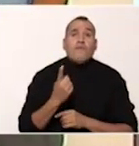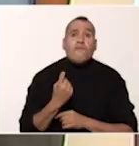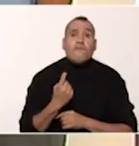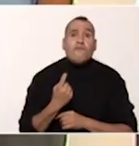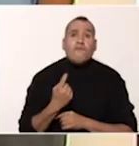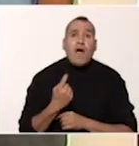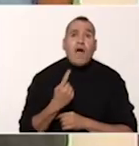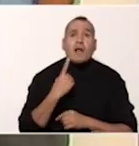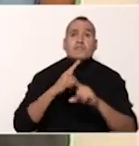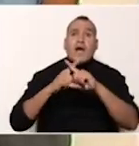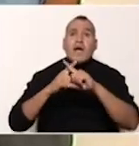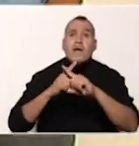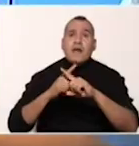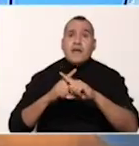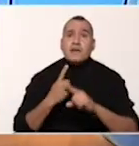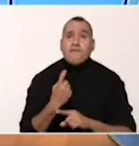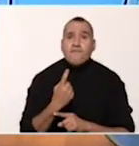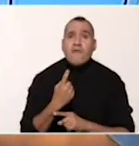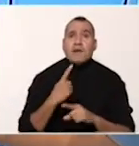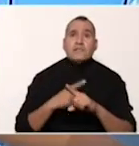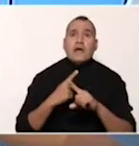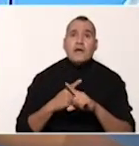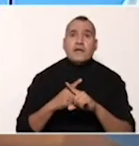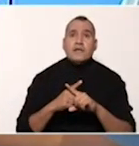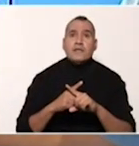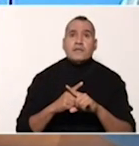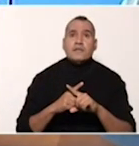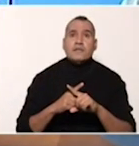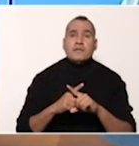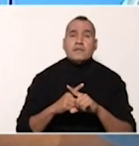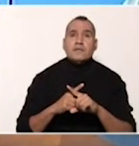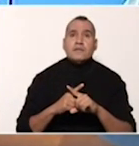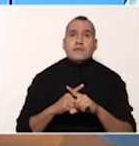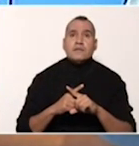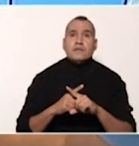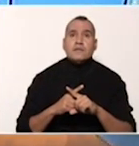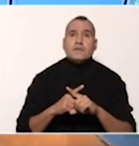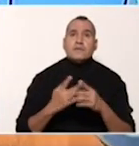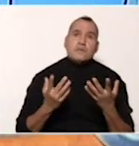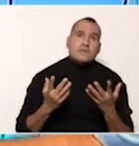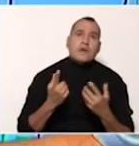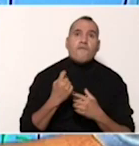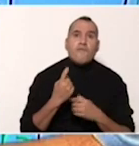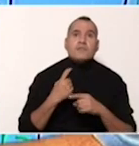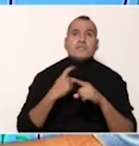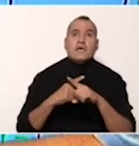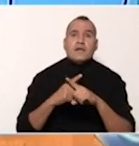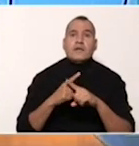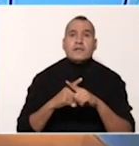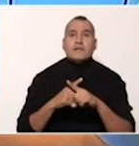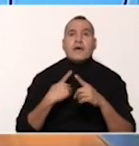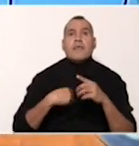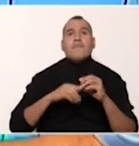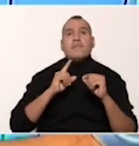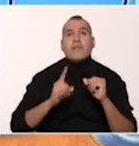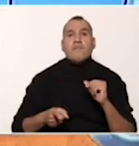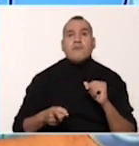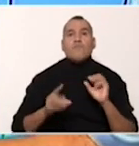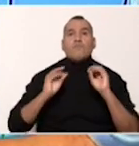le faltara un término de un cierto exponente, por faltarle el polinomio tendríamos que